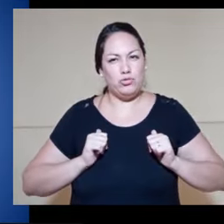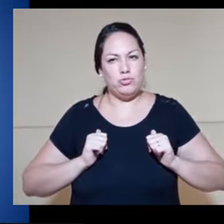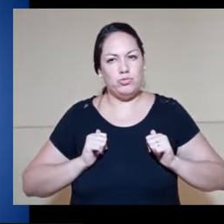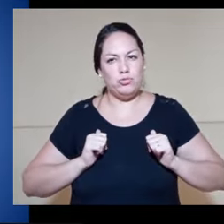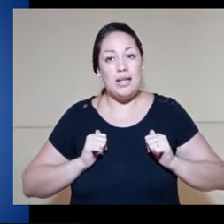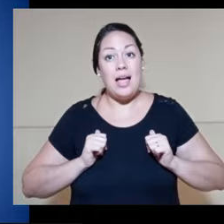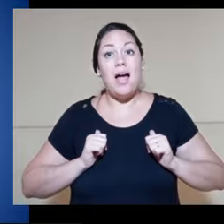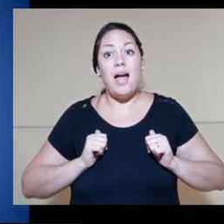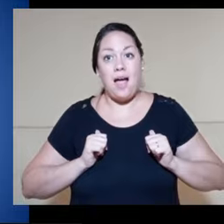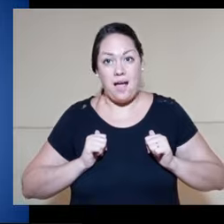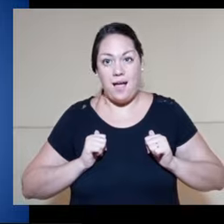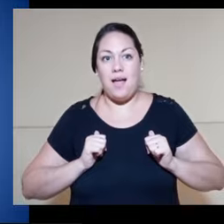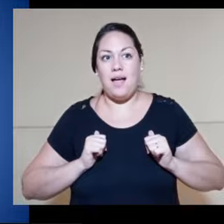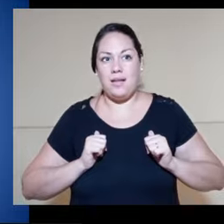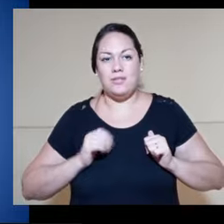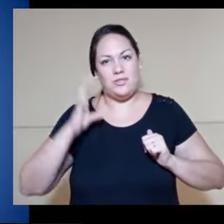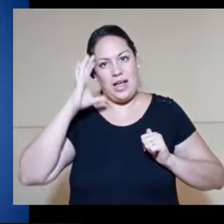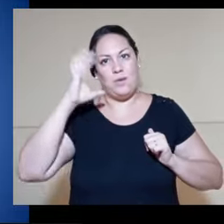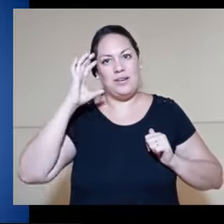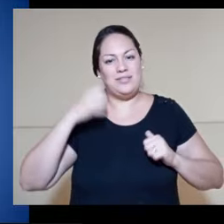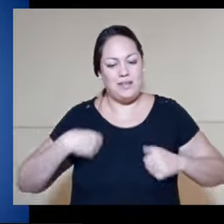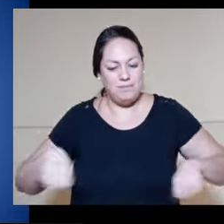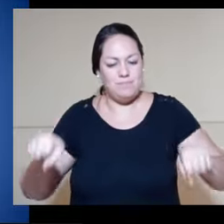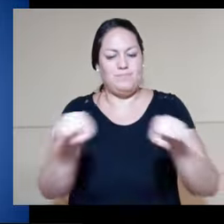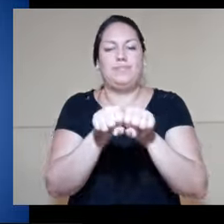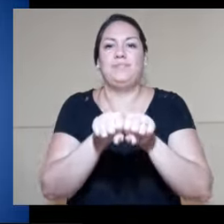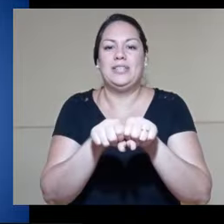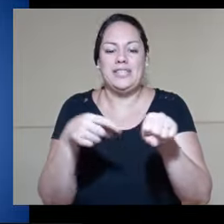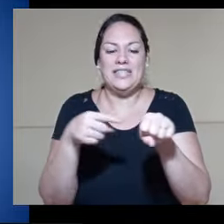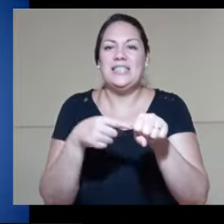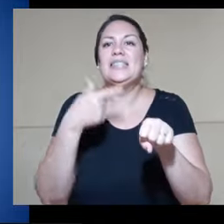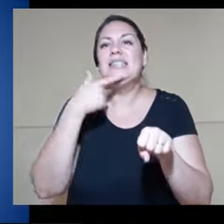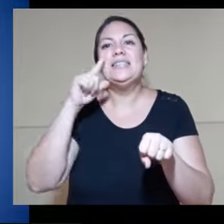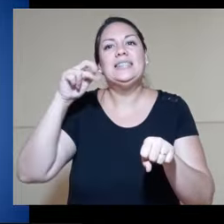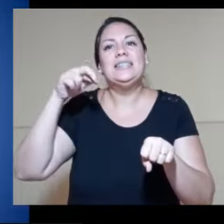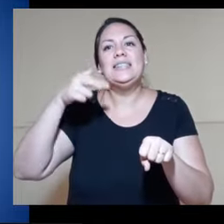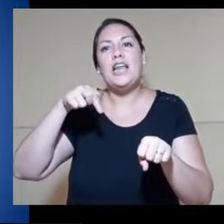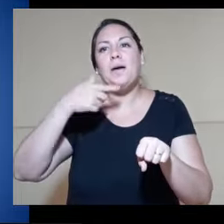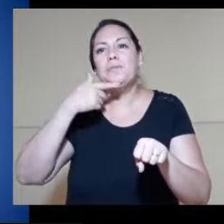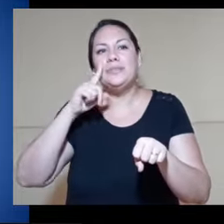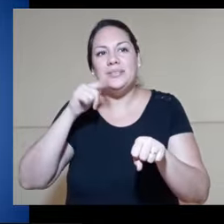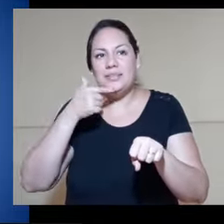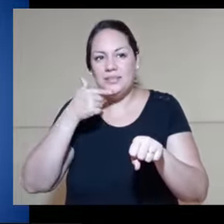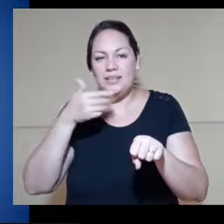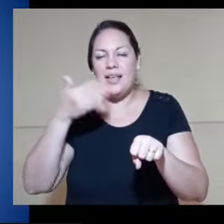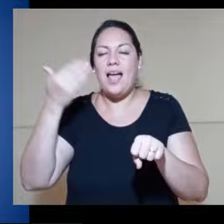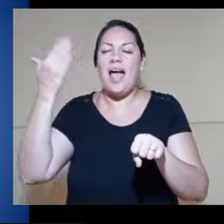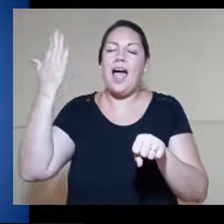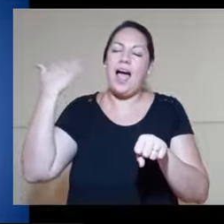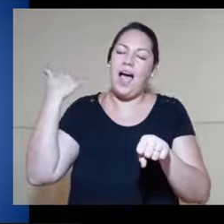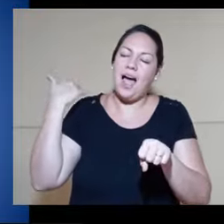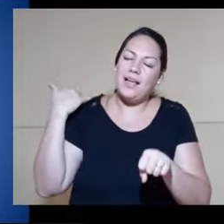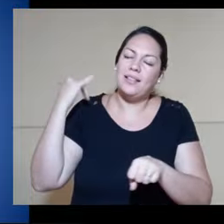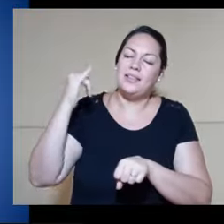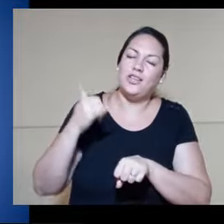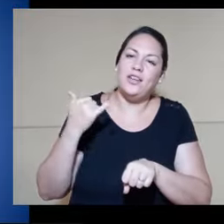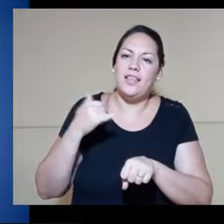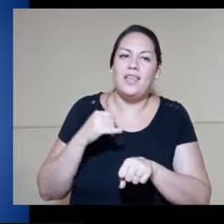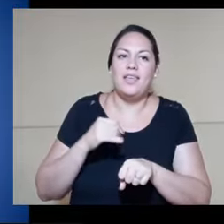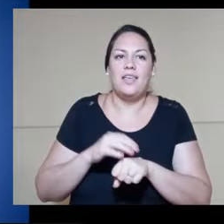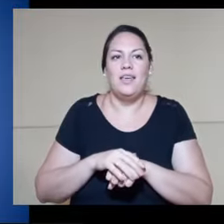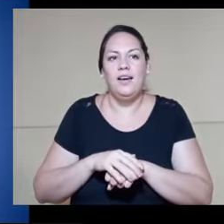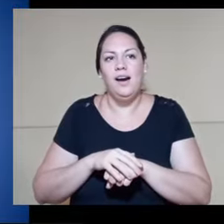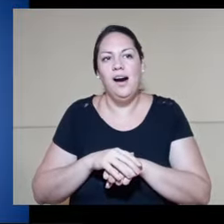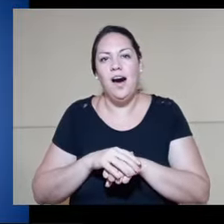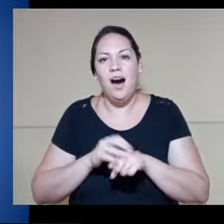¿Qué pasa? Cuando viene la sinapsis y se une el neurotransmisor, volvámonos a la sinapsis, olvídense un poquito de esto ahora. Yo les había contado,